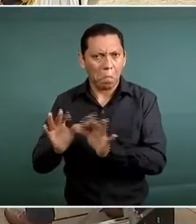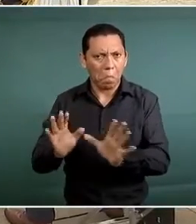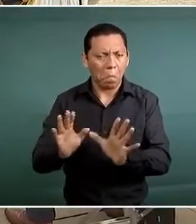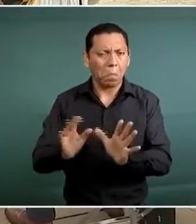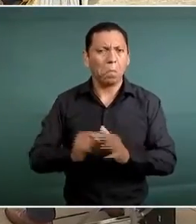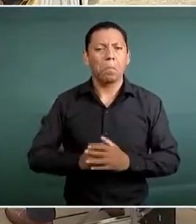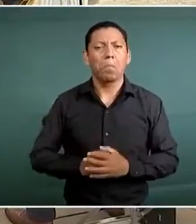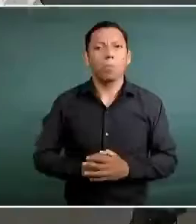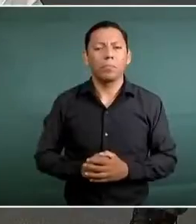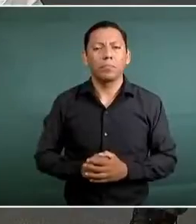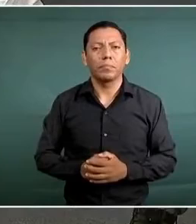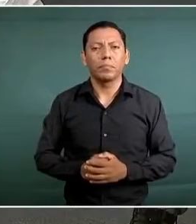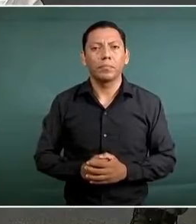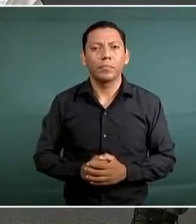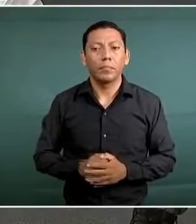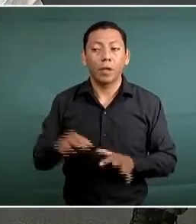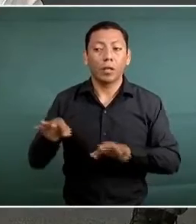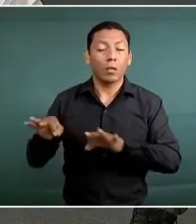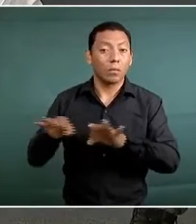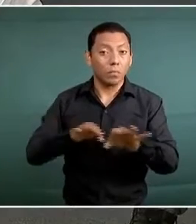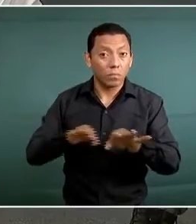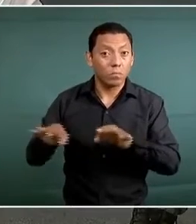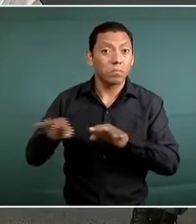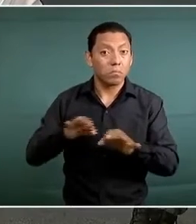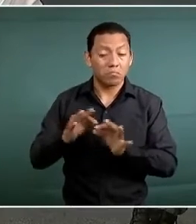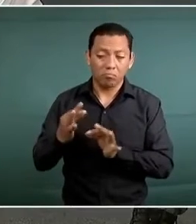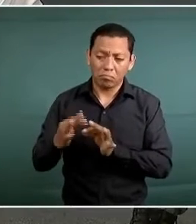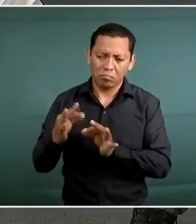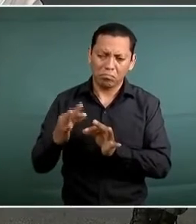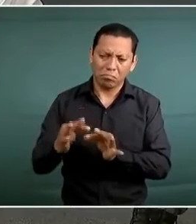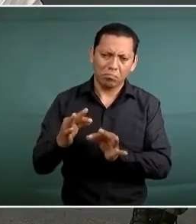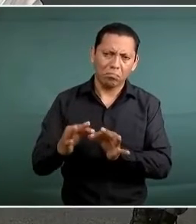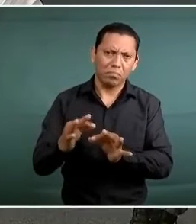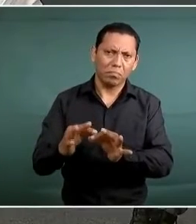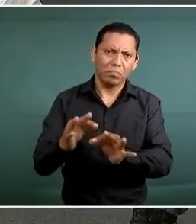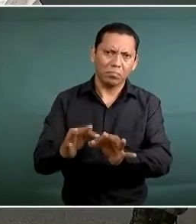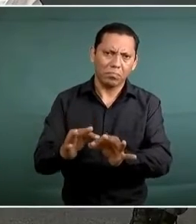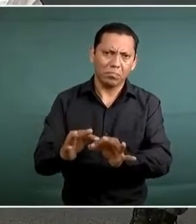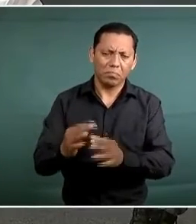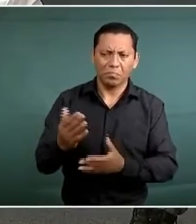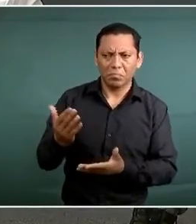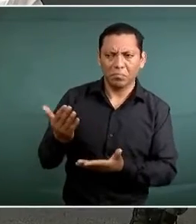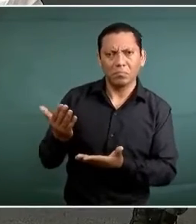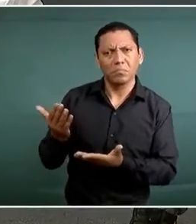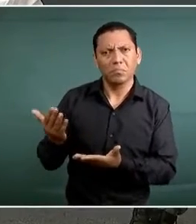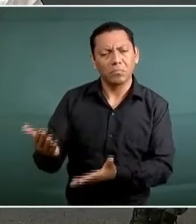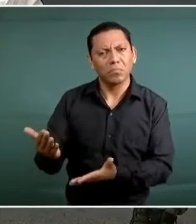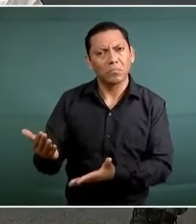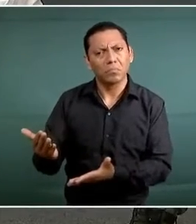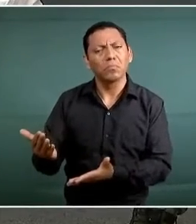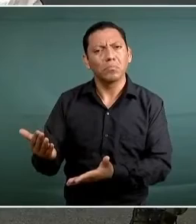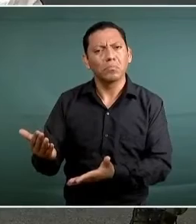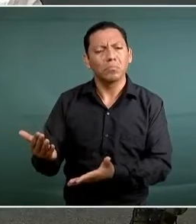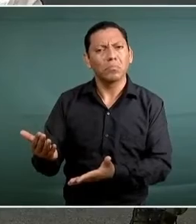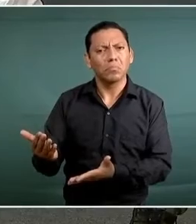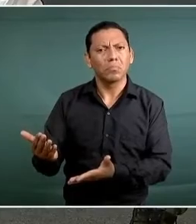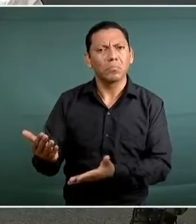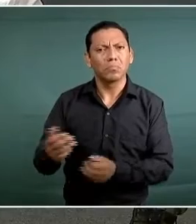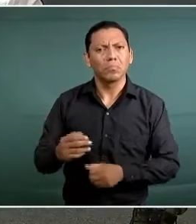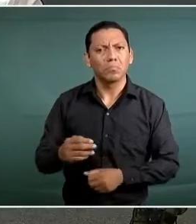trabajador, que es el que nos